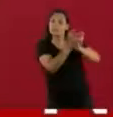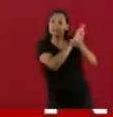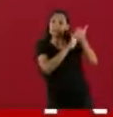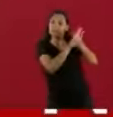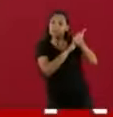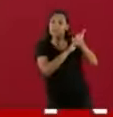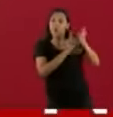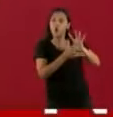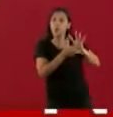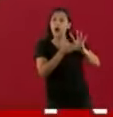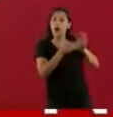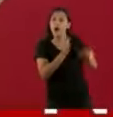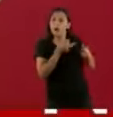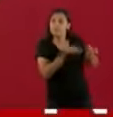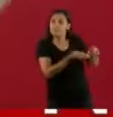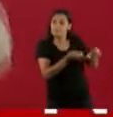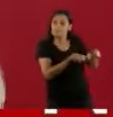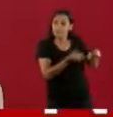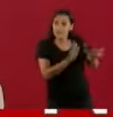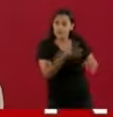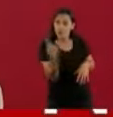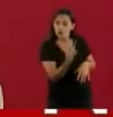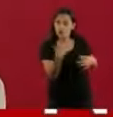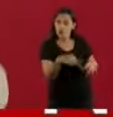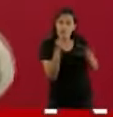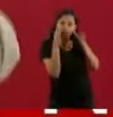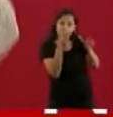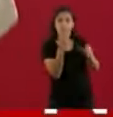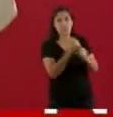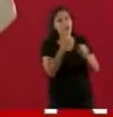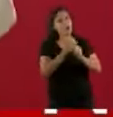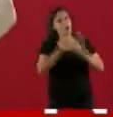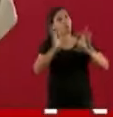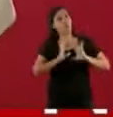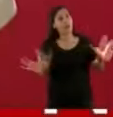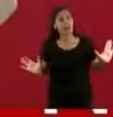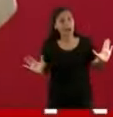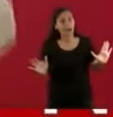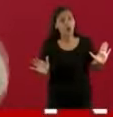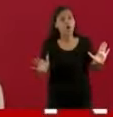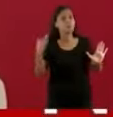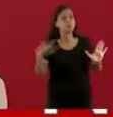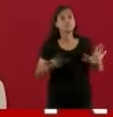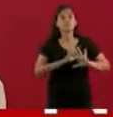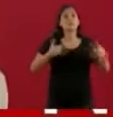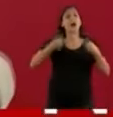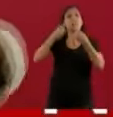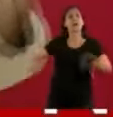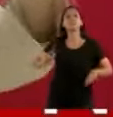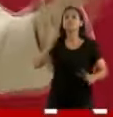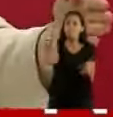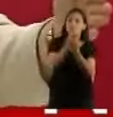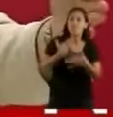donde nosotros tenemos que tener una línea muy clara, una línea absolutamente